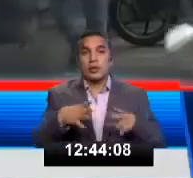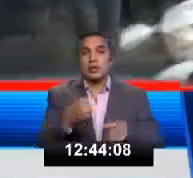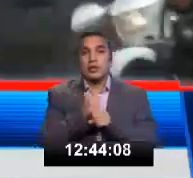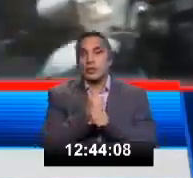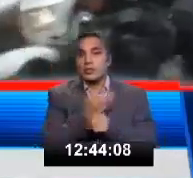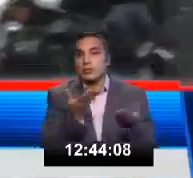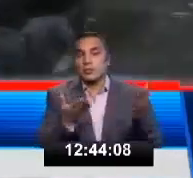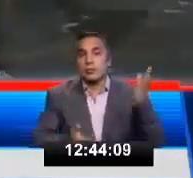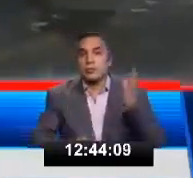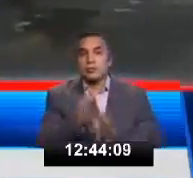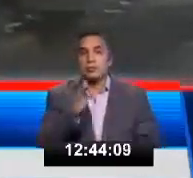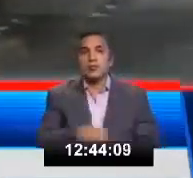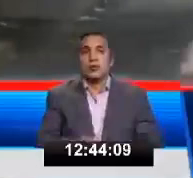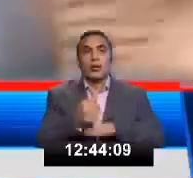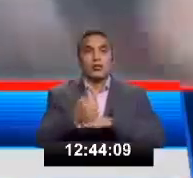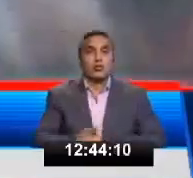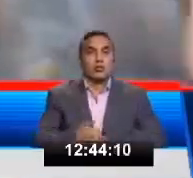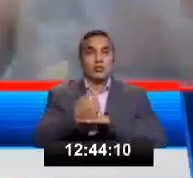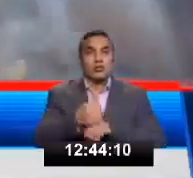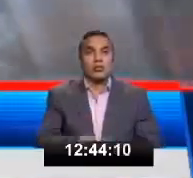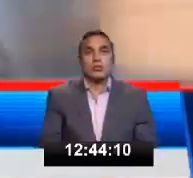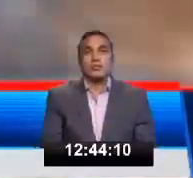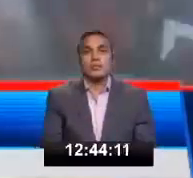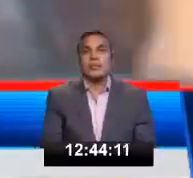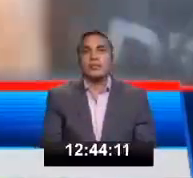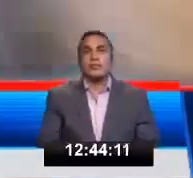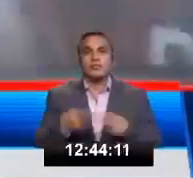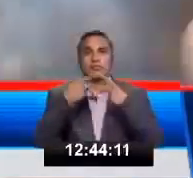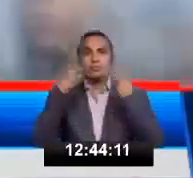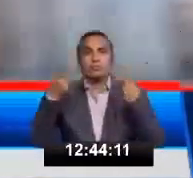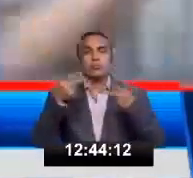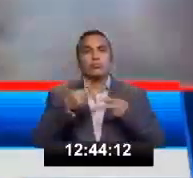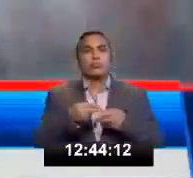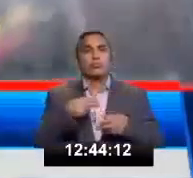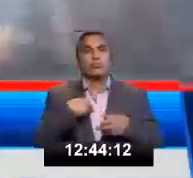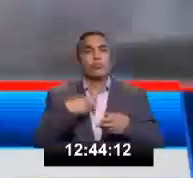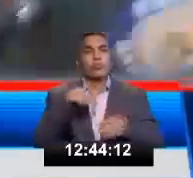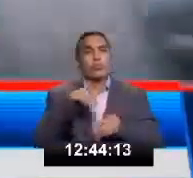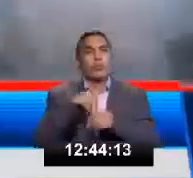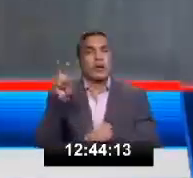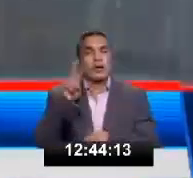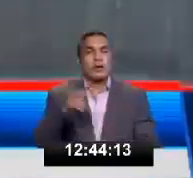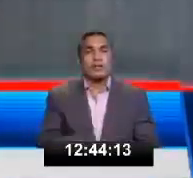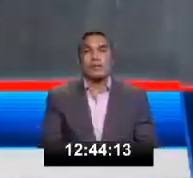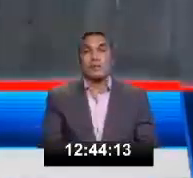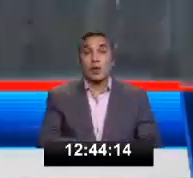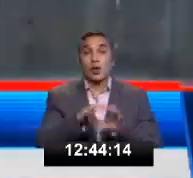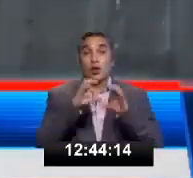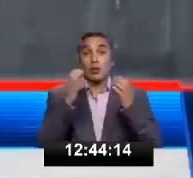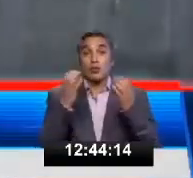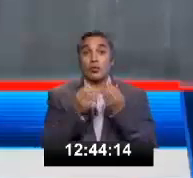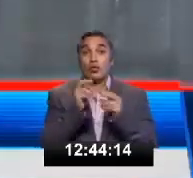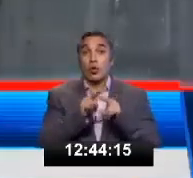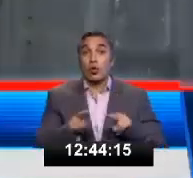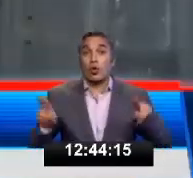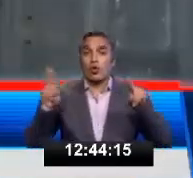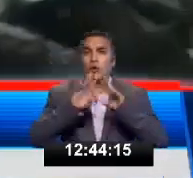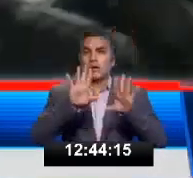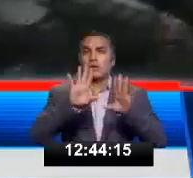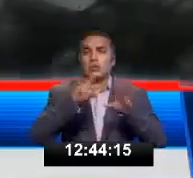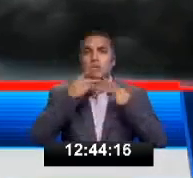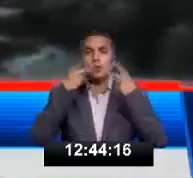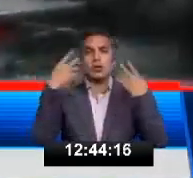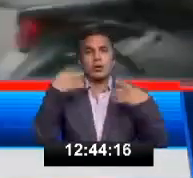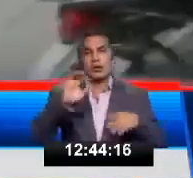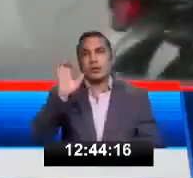llevadas a cabo por las autoridades así lo denuncio naciones unidas- este viernes la alta comisionada de la 1 expresó su preocupación